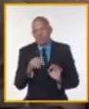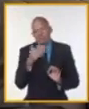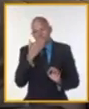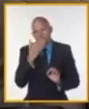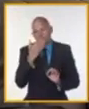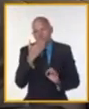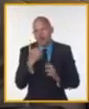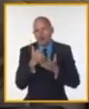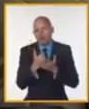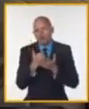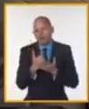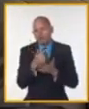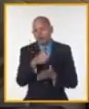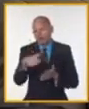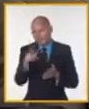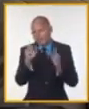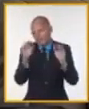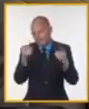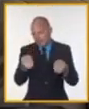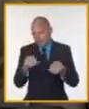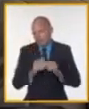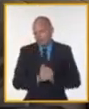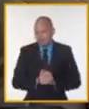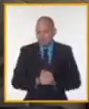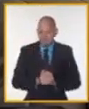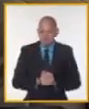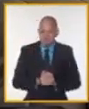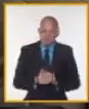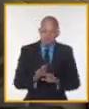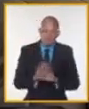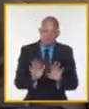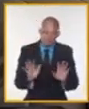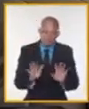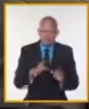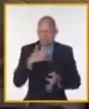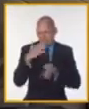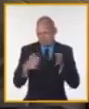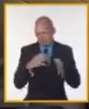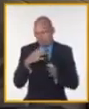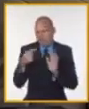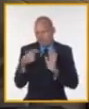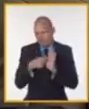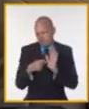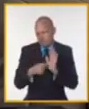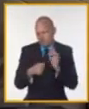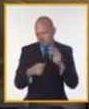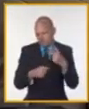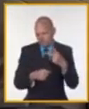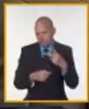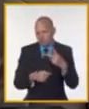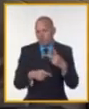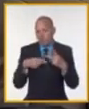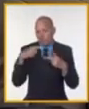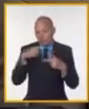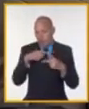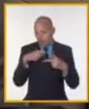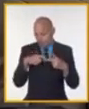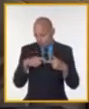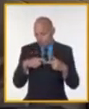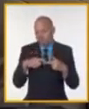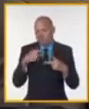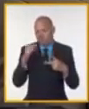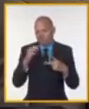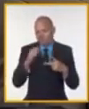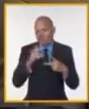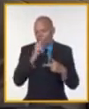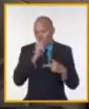necesaria del país. Y creo que en estas dos acciones en las cuales incide directamente la dirección del partido, el primer